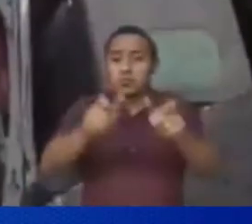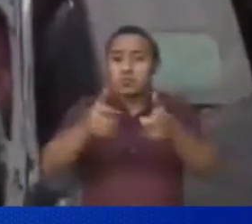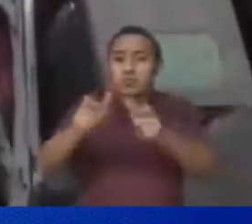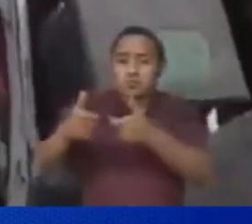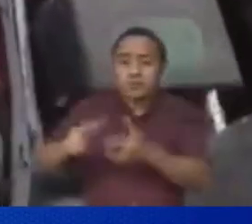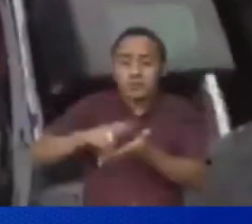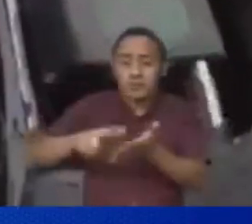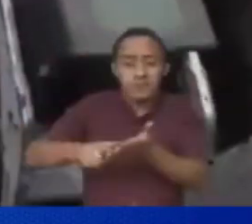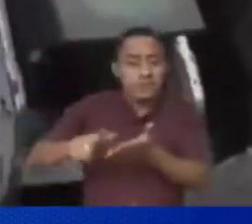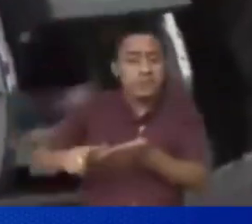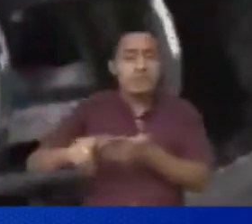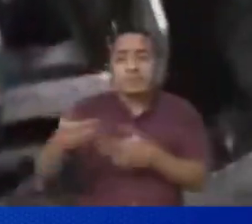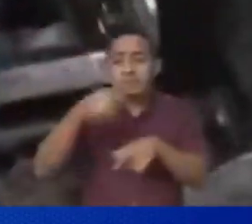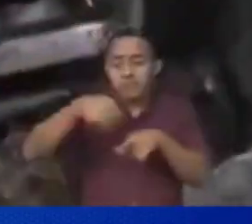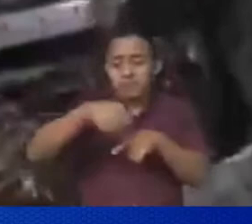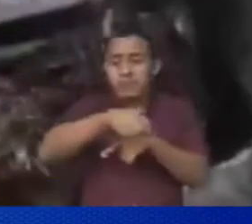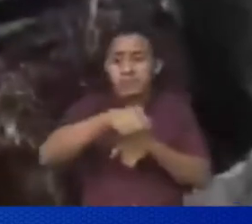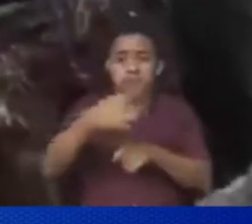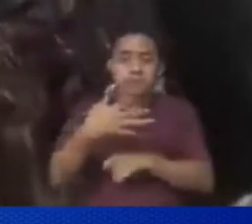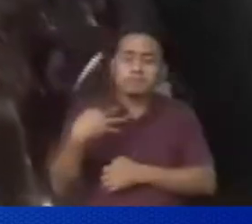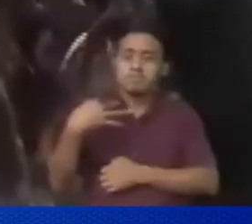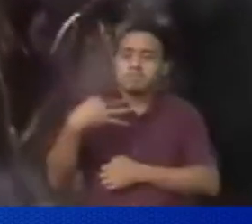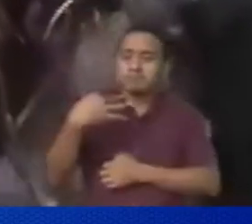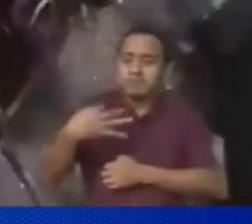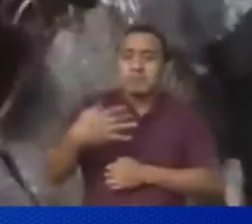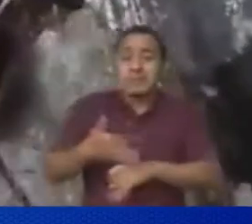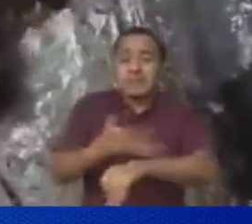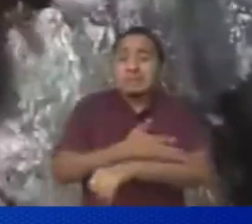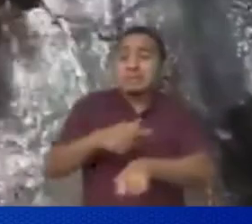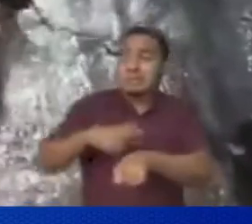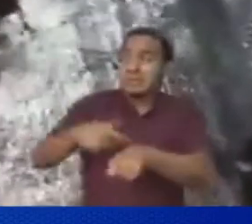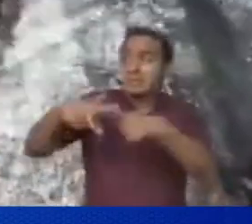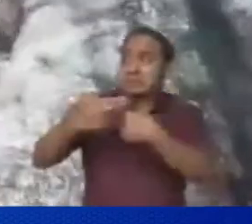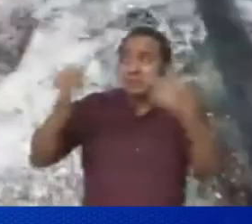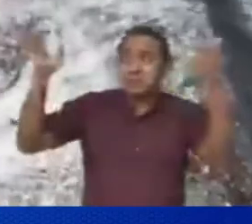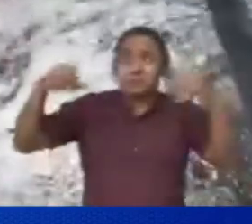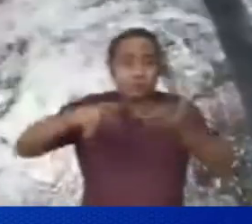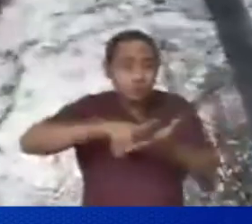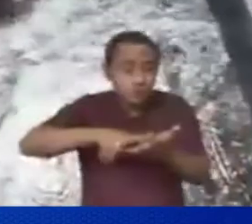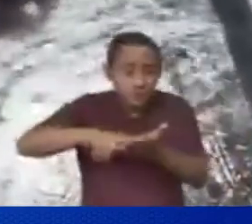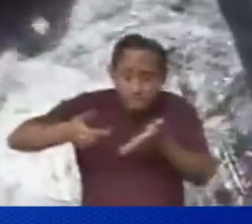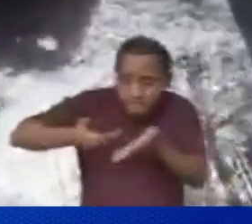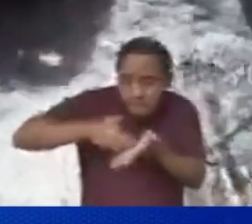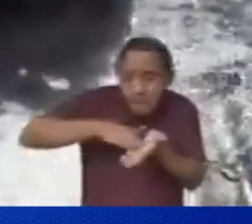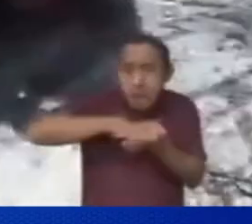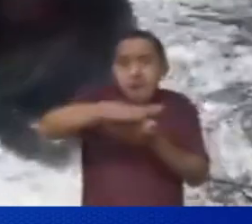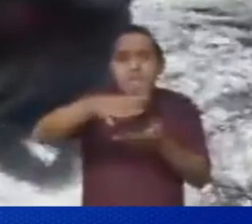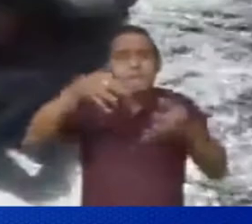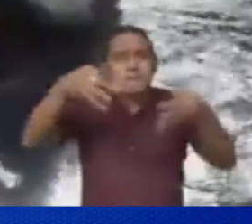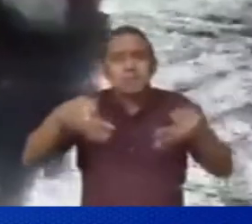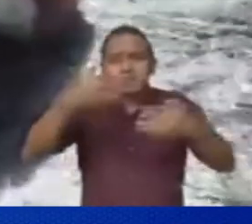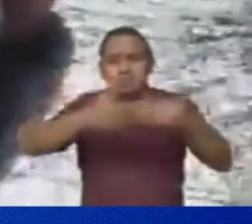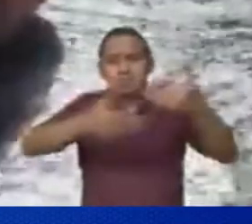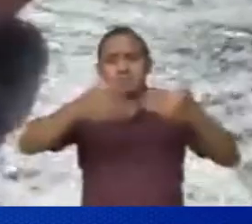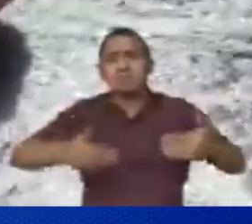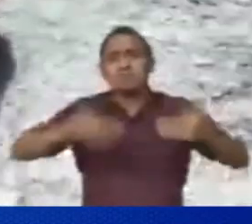limpieza pública, todos los distritos, todos dispuestos, antes que entre la lluvia, nosotros tener todo nuestro drenaje, los proyectos de